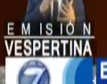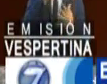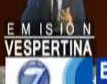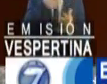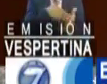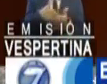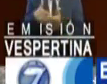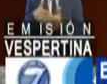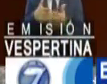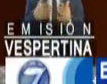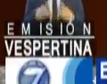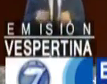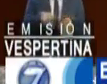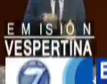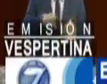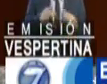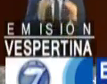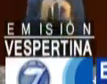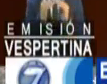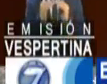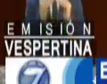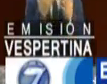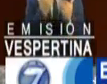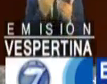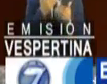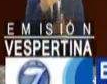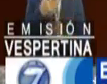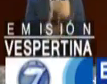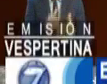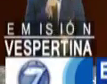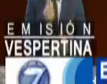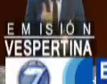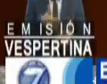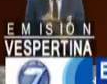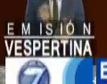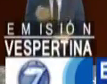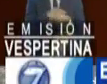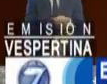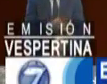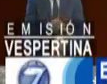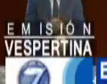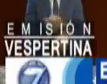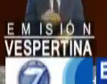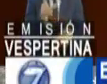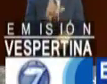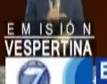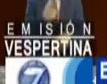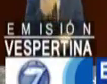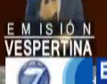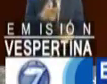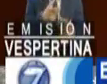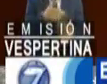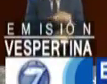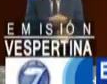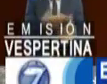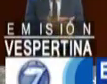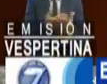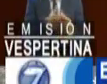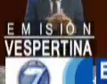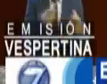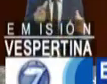un techo sólido. Lo que los detiene es una familia que crece, una empresa que crece, un sueño que